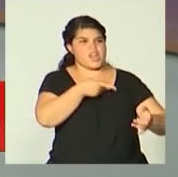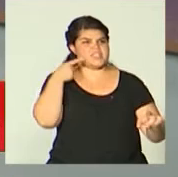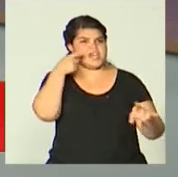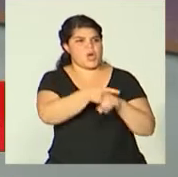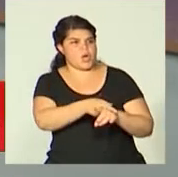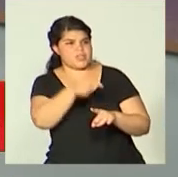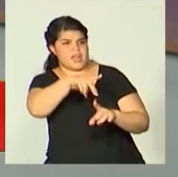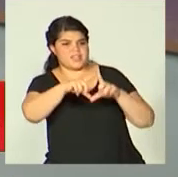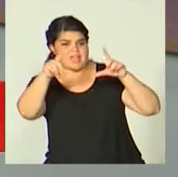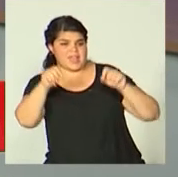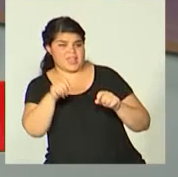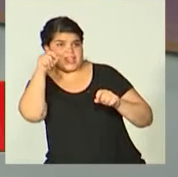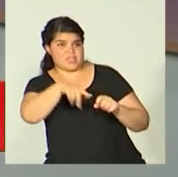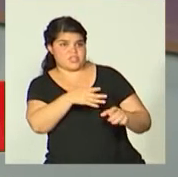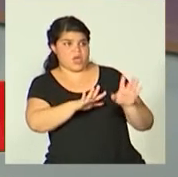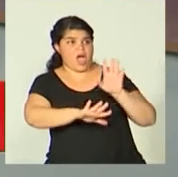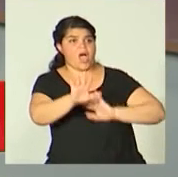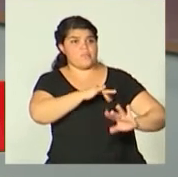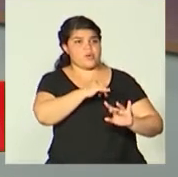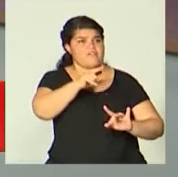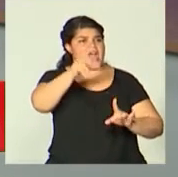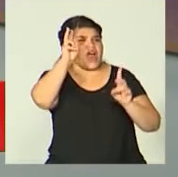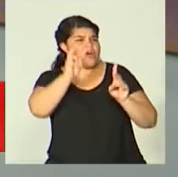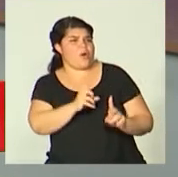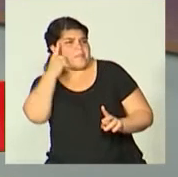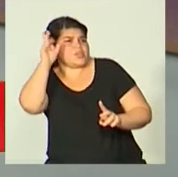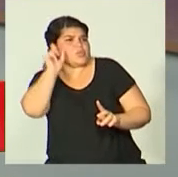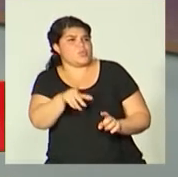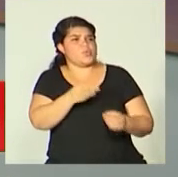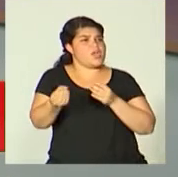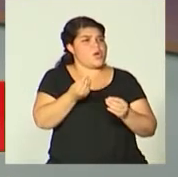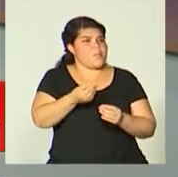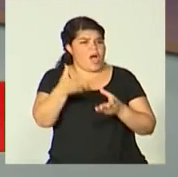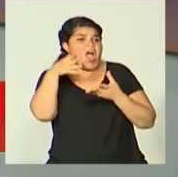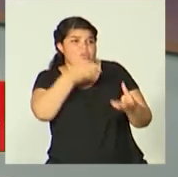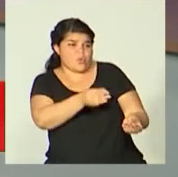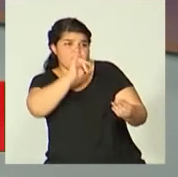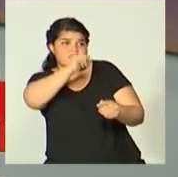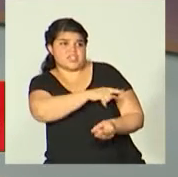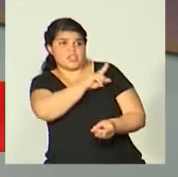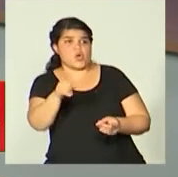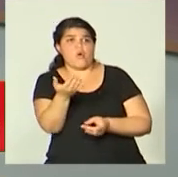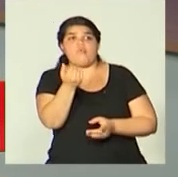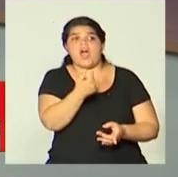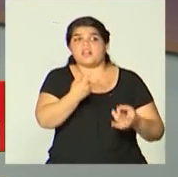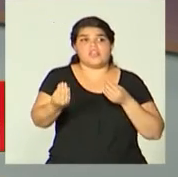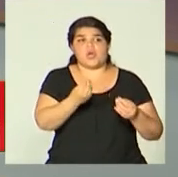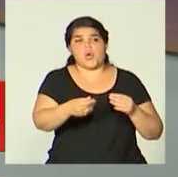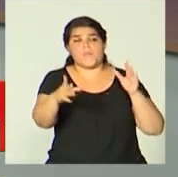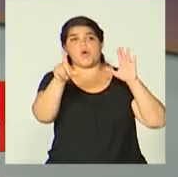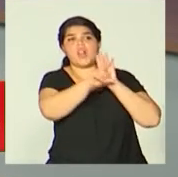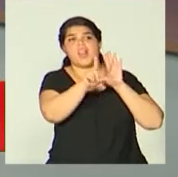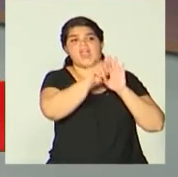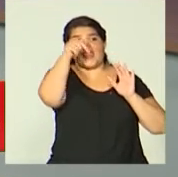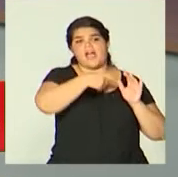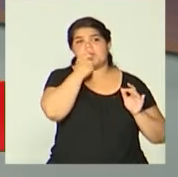me imagino que es un avance quiero tu análisis y si esto ayudó falta o no en materia legislativa para violencia de género